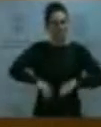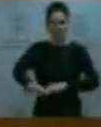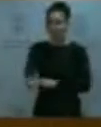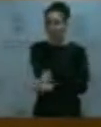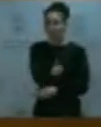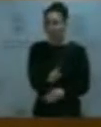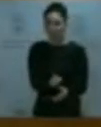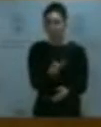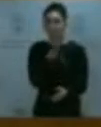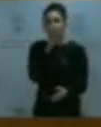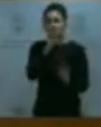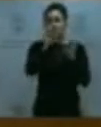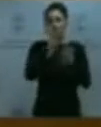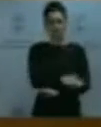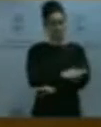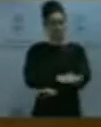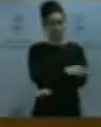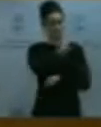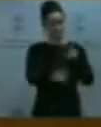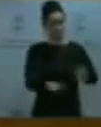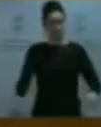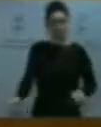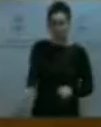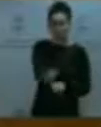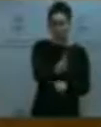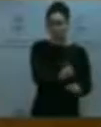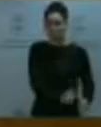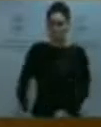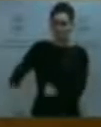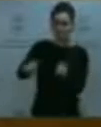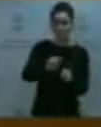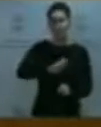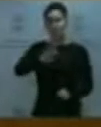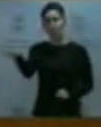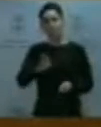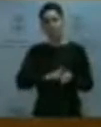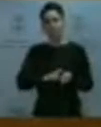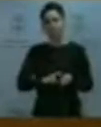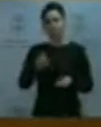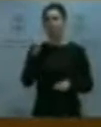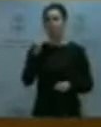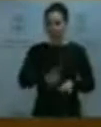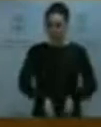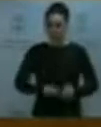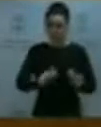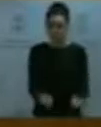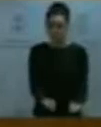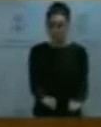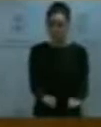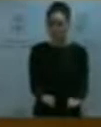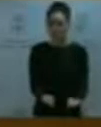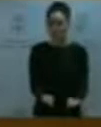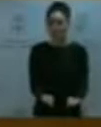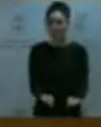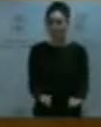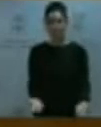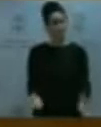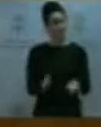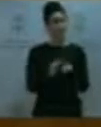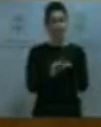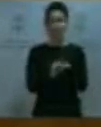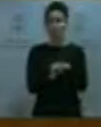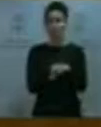defiendan otro tipo de energías renovables que, señorías, no trae ventajas ni